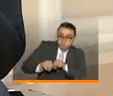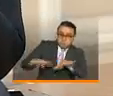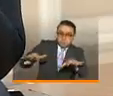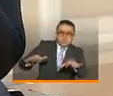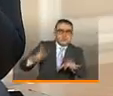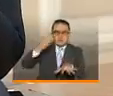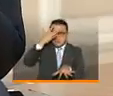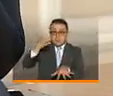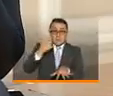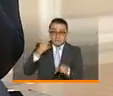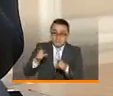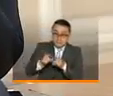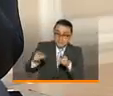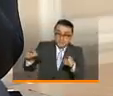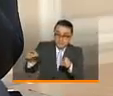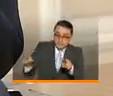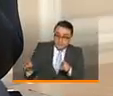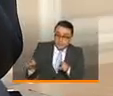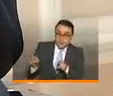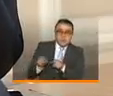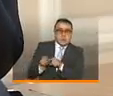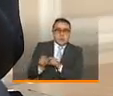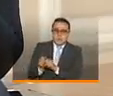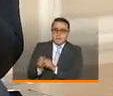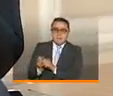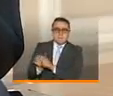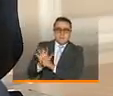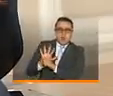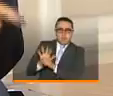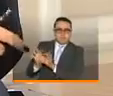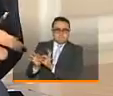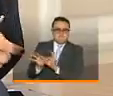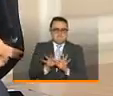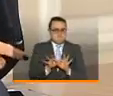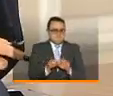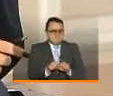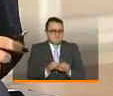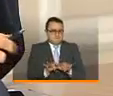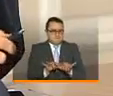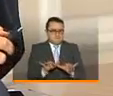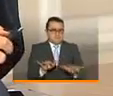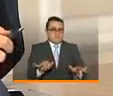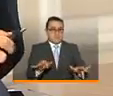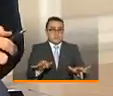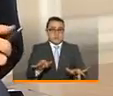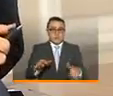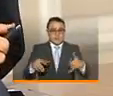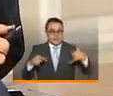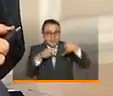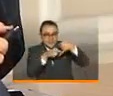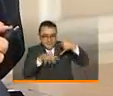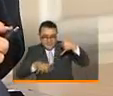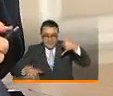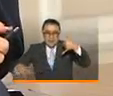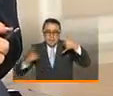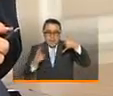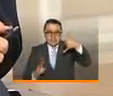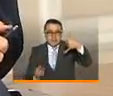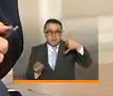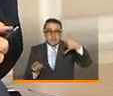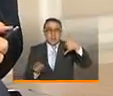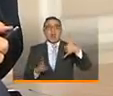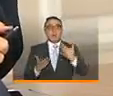definitivamente puede ser más transmisible, no está comprobado, es lo que permite concluir el análisis de las mutaciones que